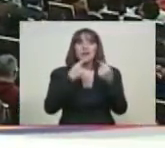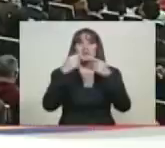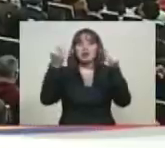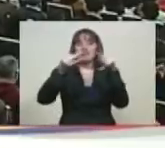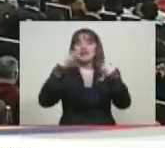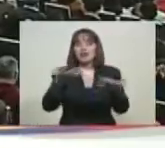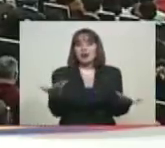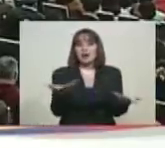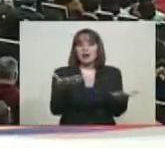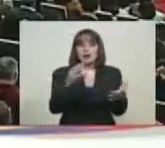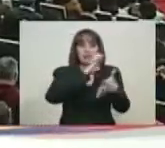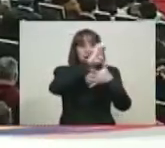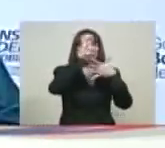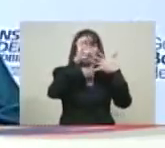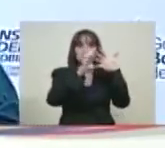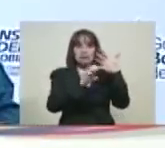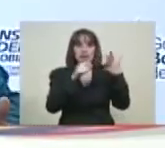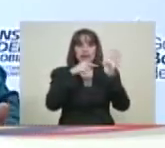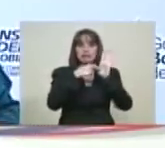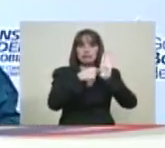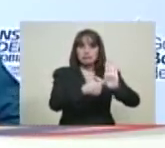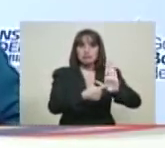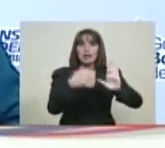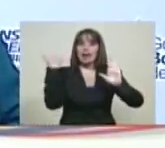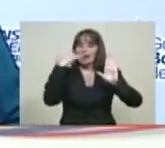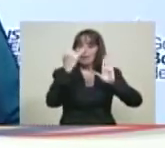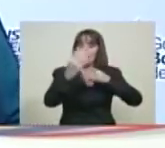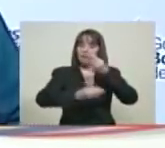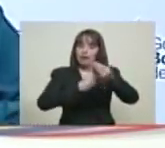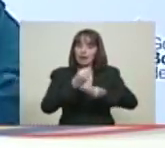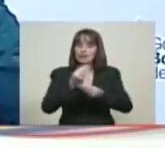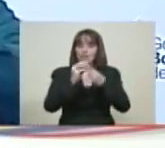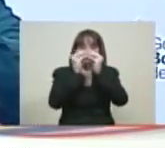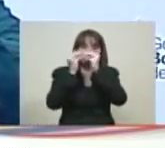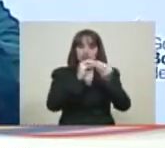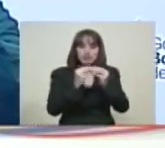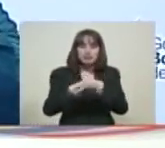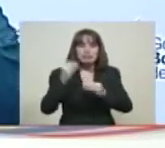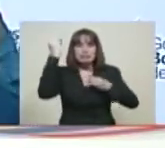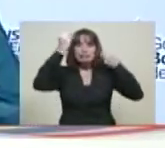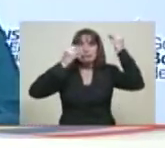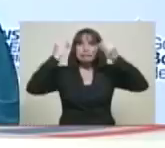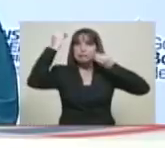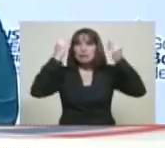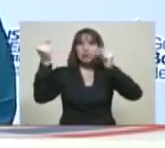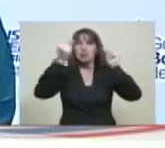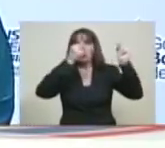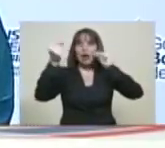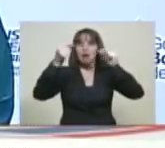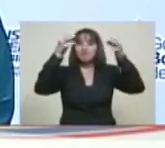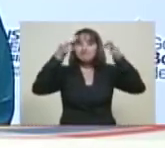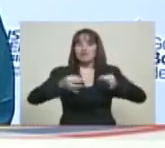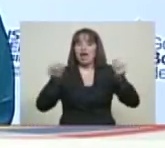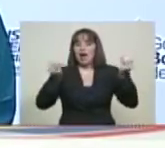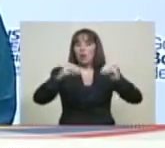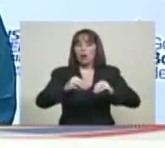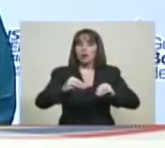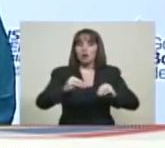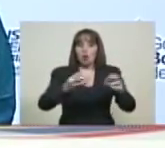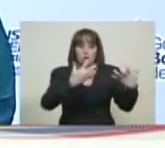lineamientos estratégicos claro que los debe haber y los va a haber y estamos en un gran diálogo para consensuar con diversos